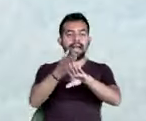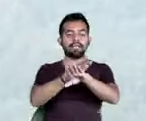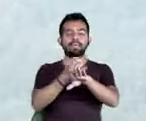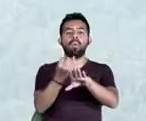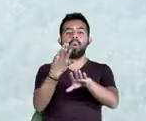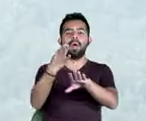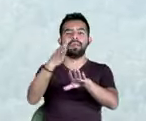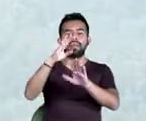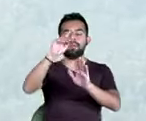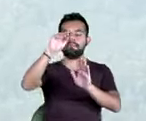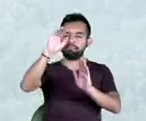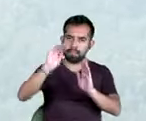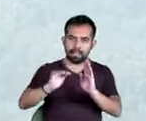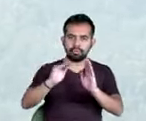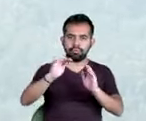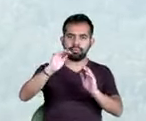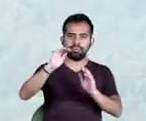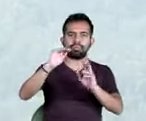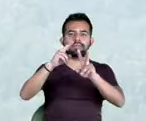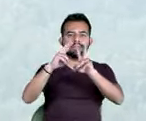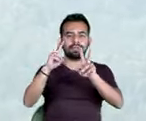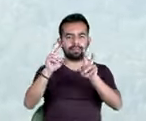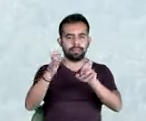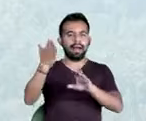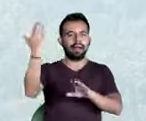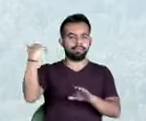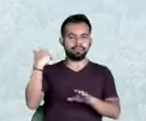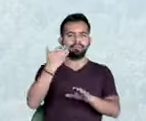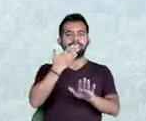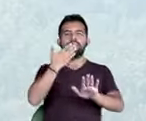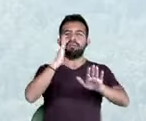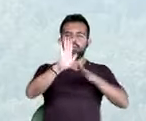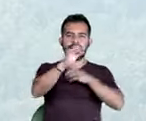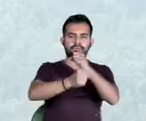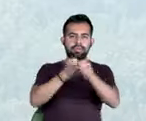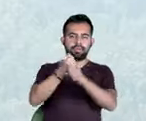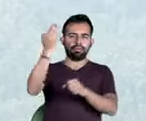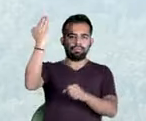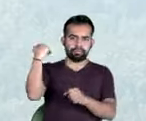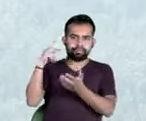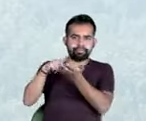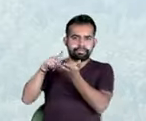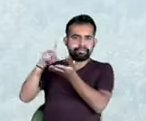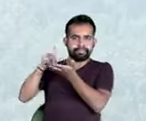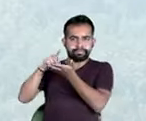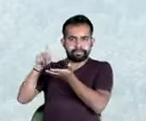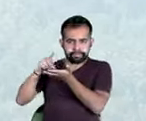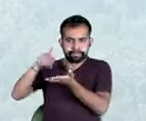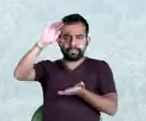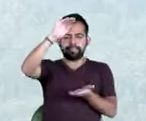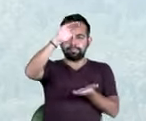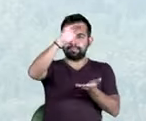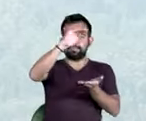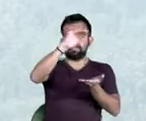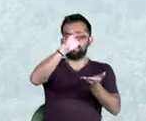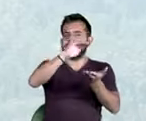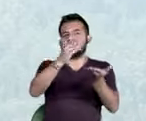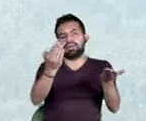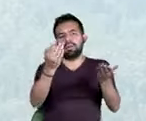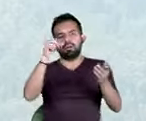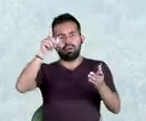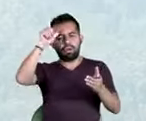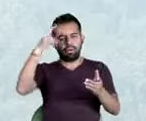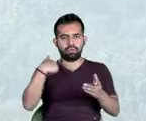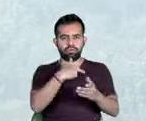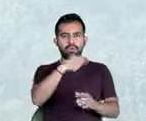restarle de los anticipos, de los compromisos, de lo que ya está para ser devengado. Por lo tanto, evidentemente, vamos a tener unos